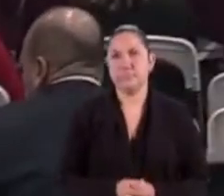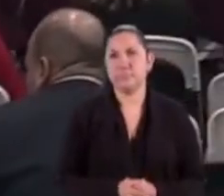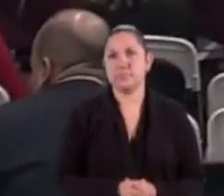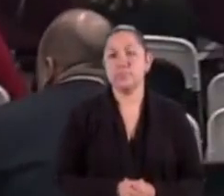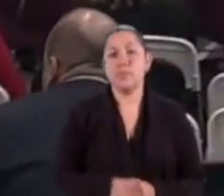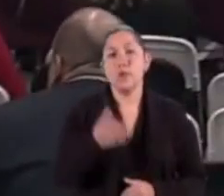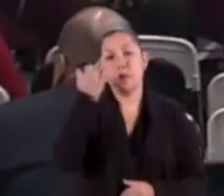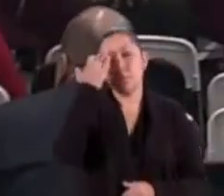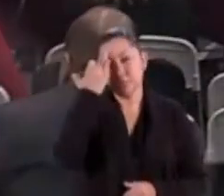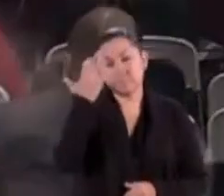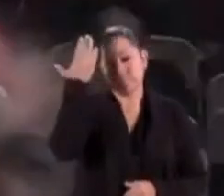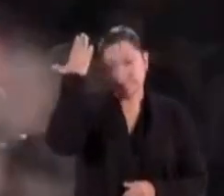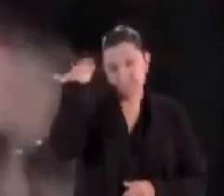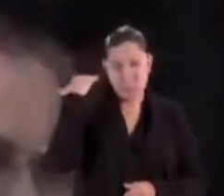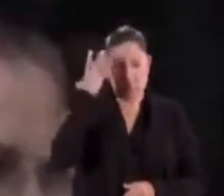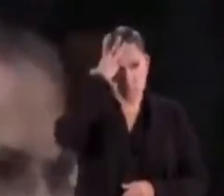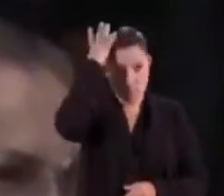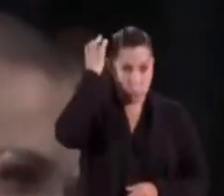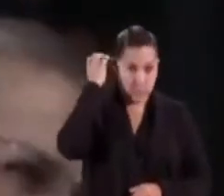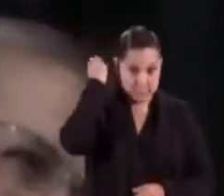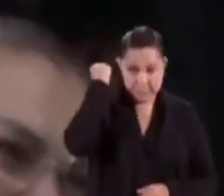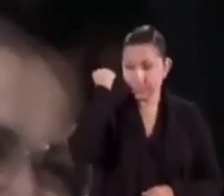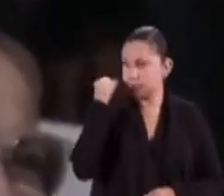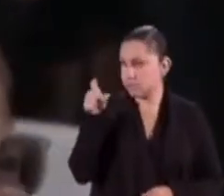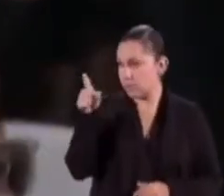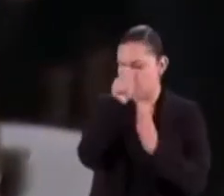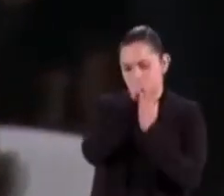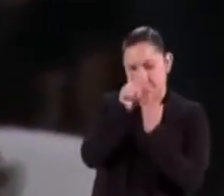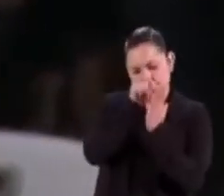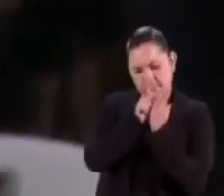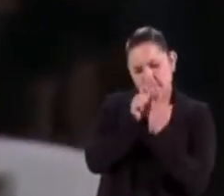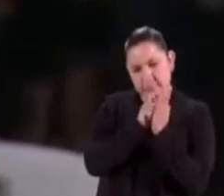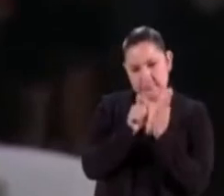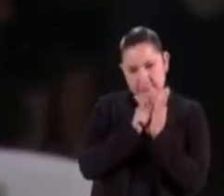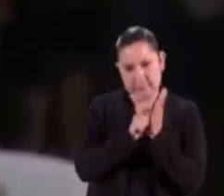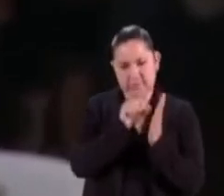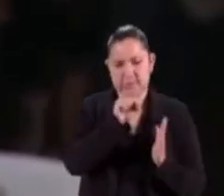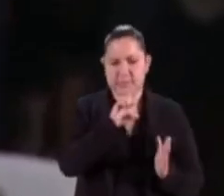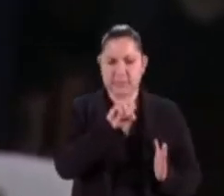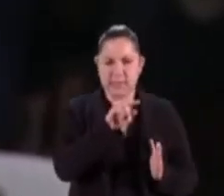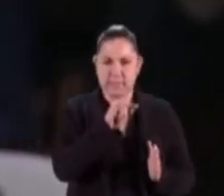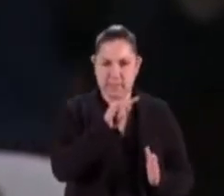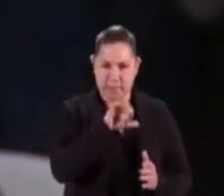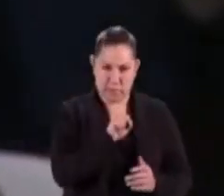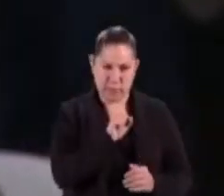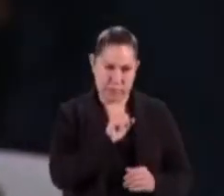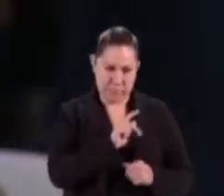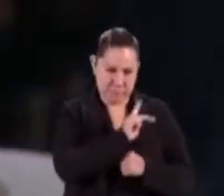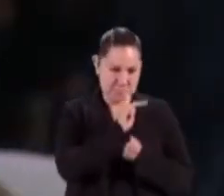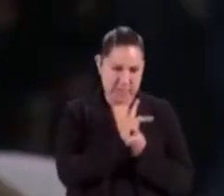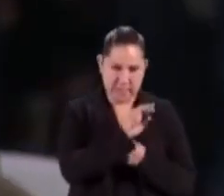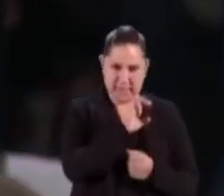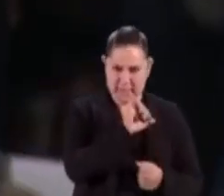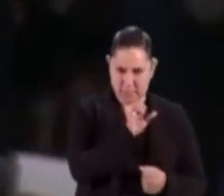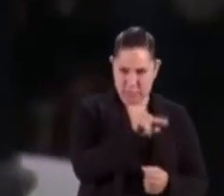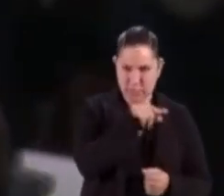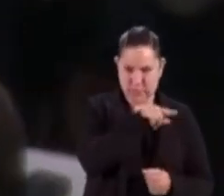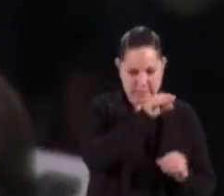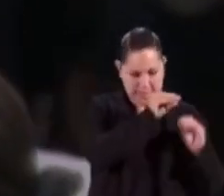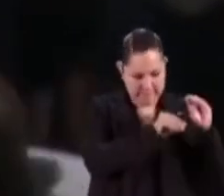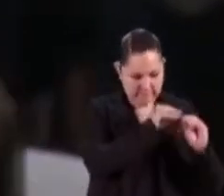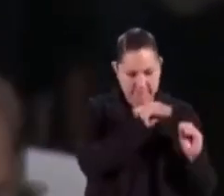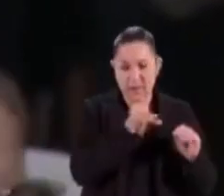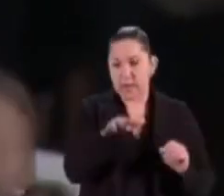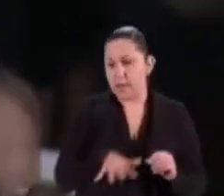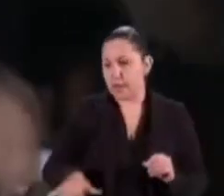Como lo estableció José María Morelos en Los Sentimientos de la Nación, se levantó la voz de la independencia